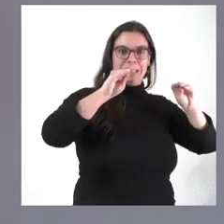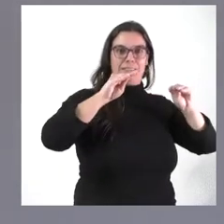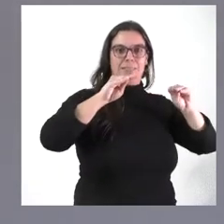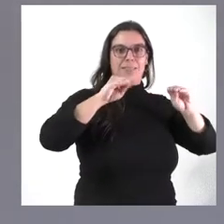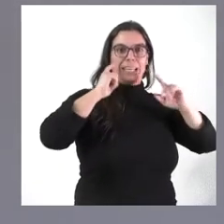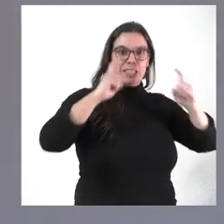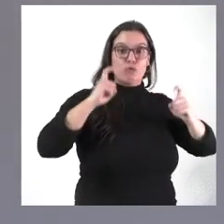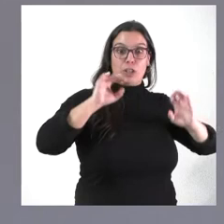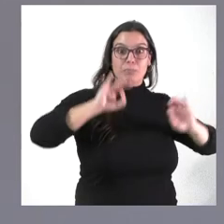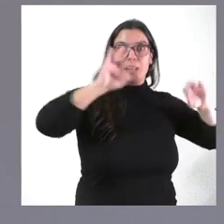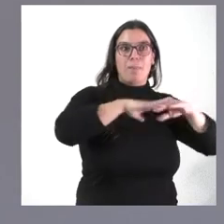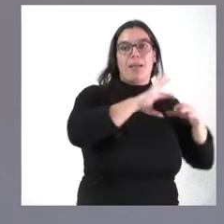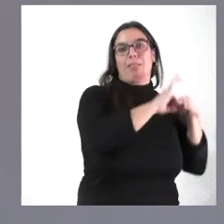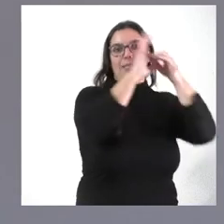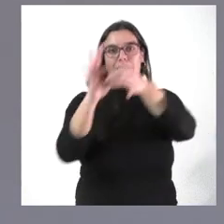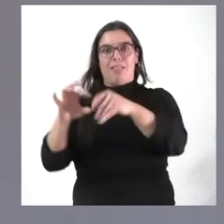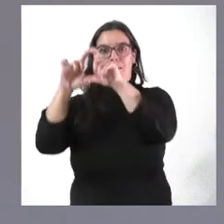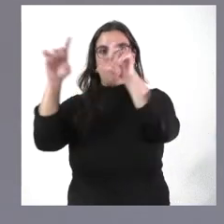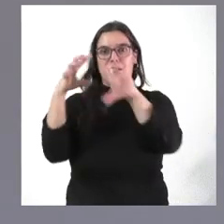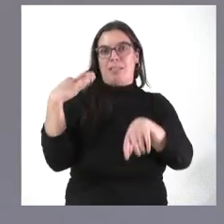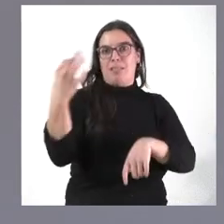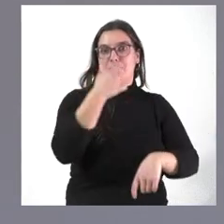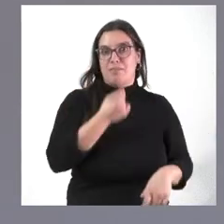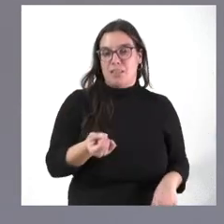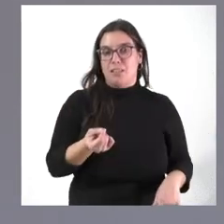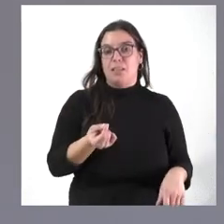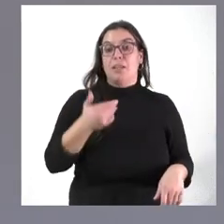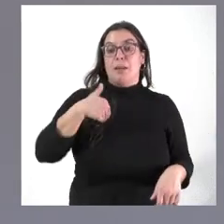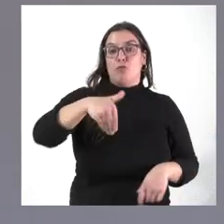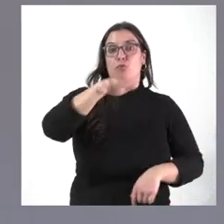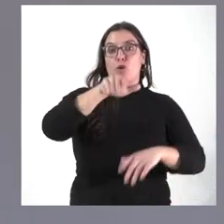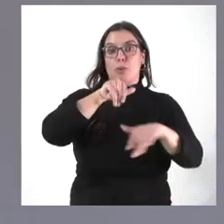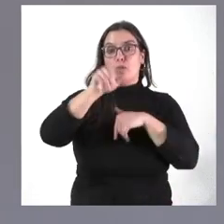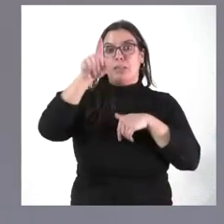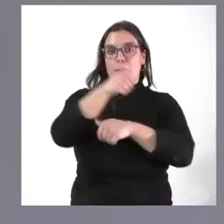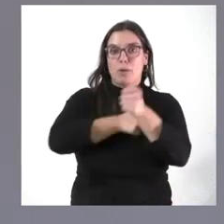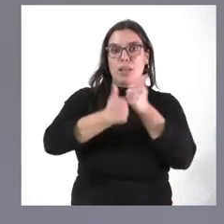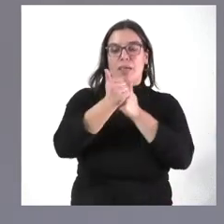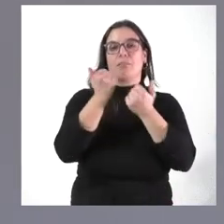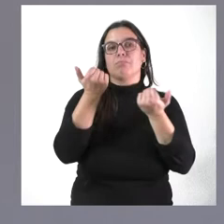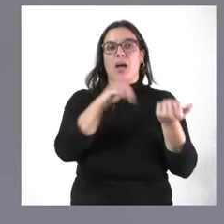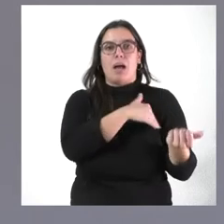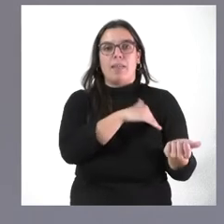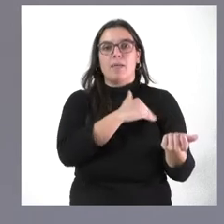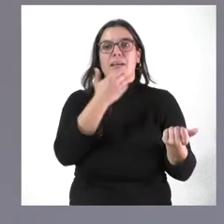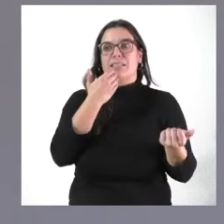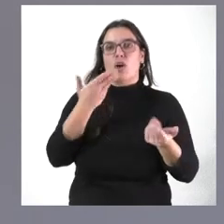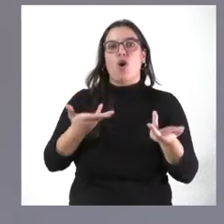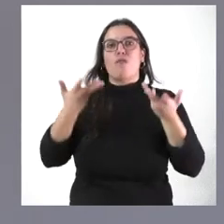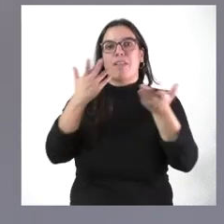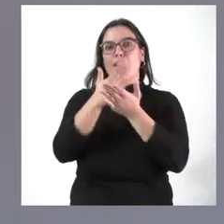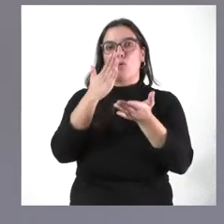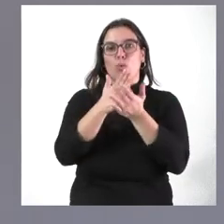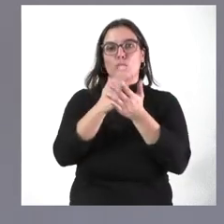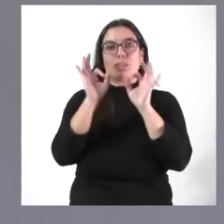en las convocatorias sucesivas y también en esta Pues otorgar un papel prioritario a aquellas academias que oferten aquellos cursos